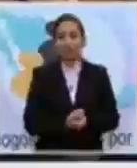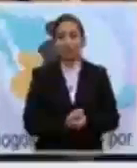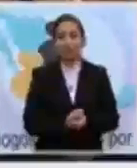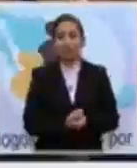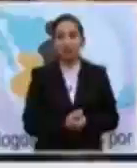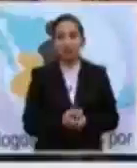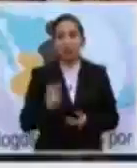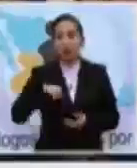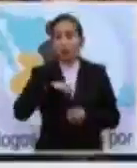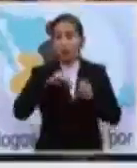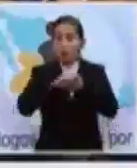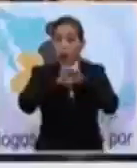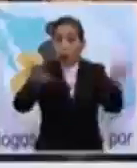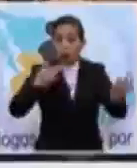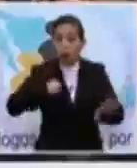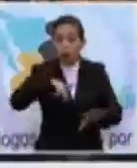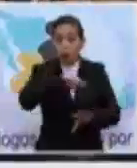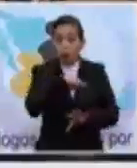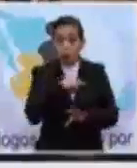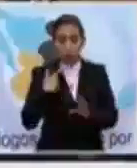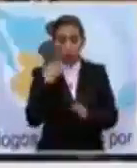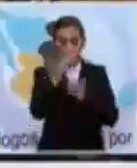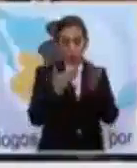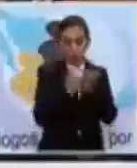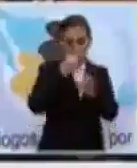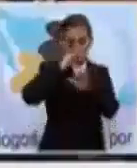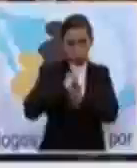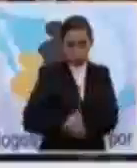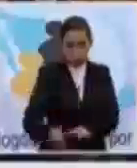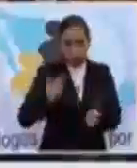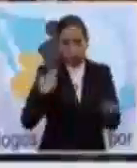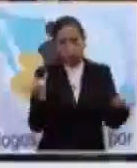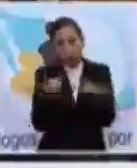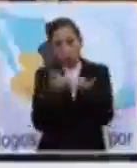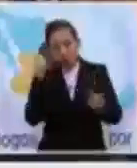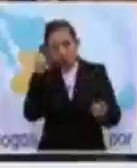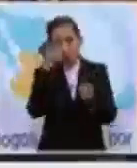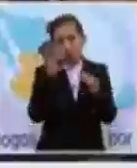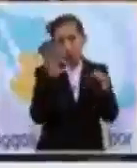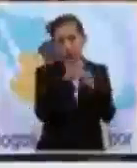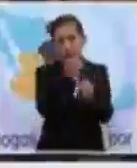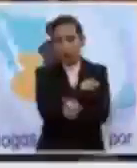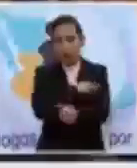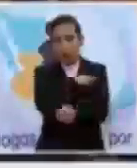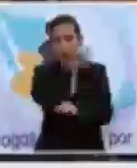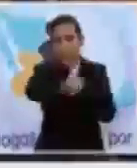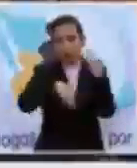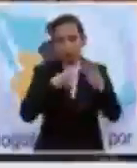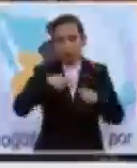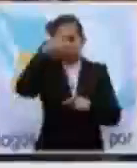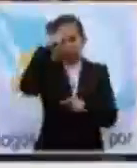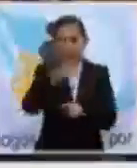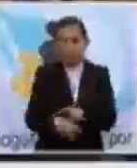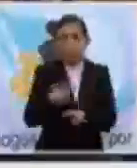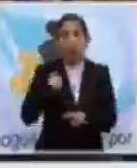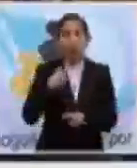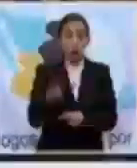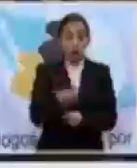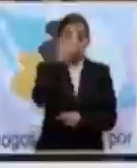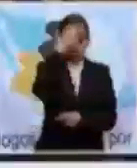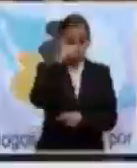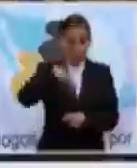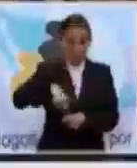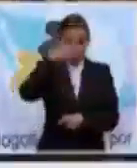Nos queda claro que como servidores públicos y ciudadanos compartimos un mismo objetivo, que es la salud de todos los mexicanos. Ustedes saben que en